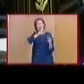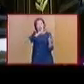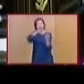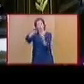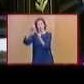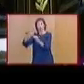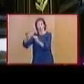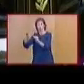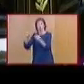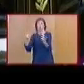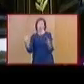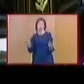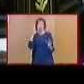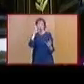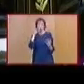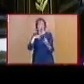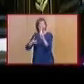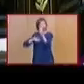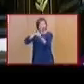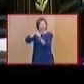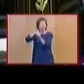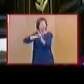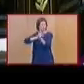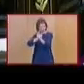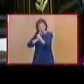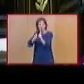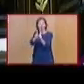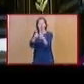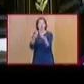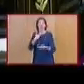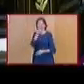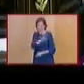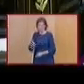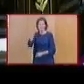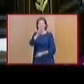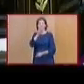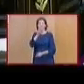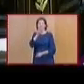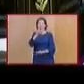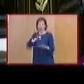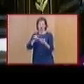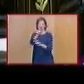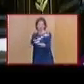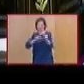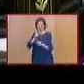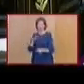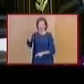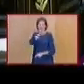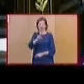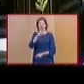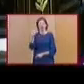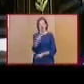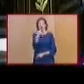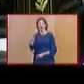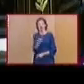mi objetivo prioritario es, como ya he repetido muchas ocasiones a lo largo de este debate, la creación de empleo. Y ha